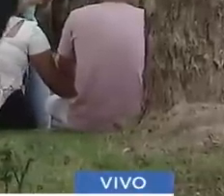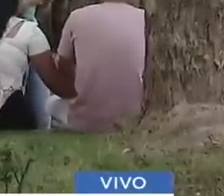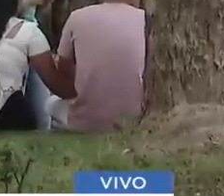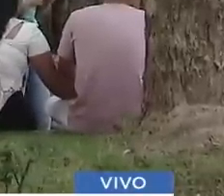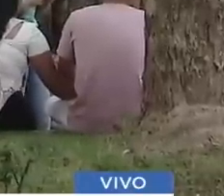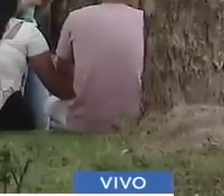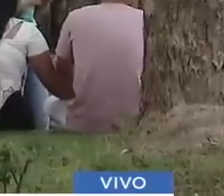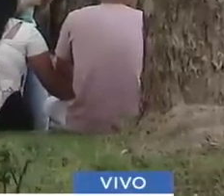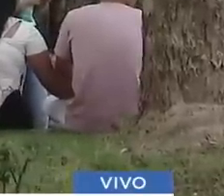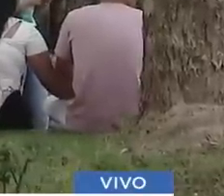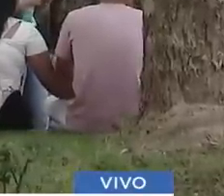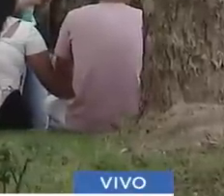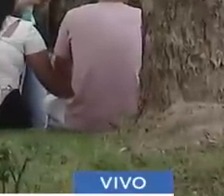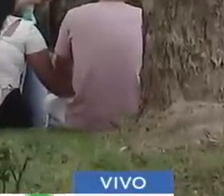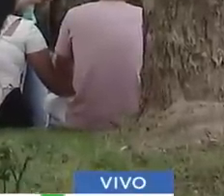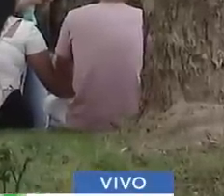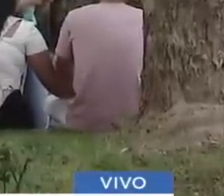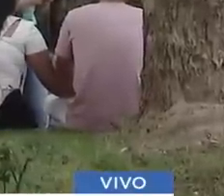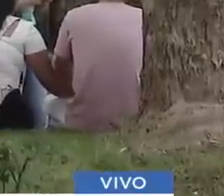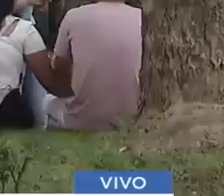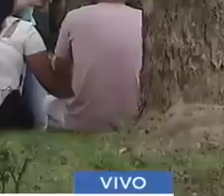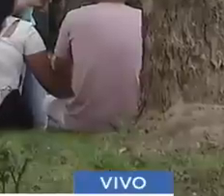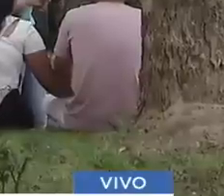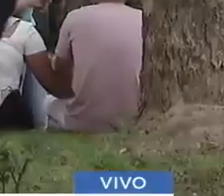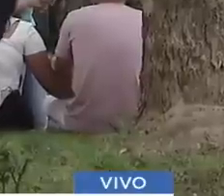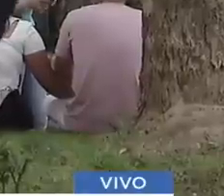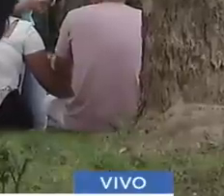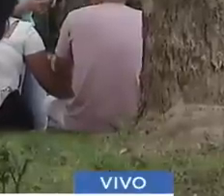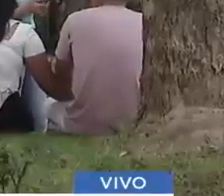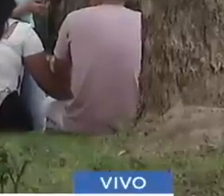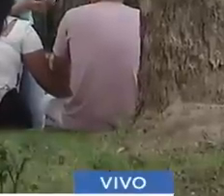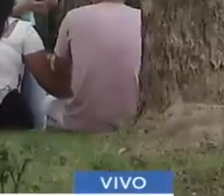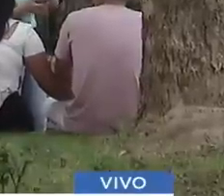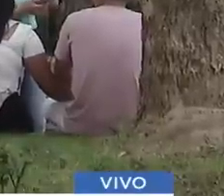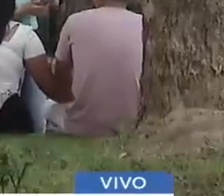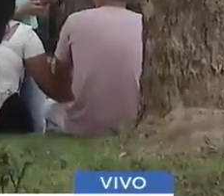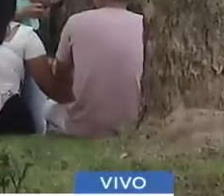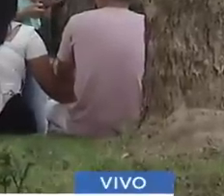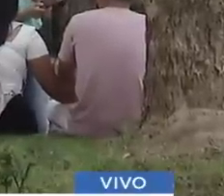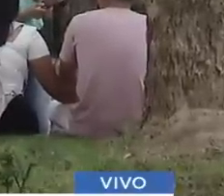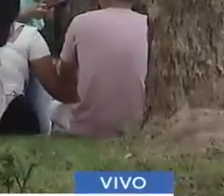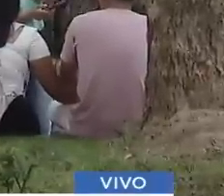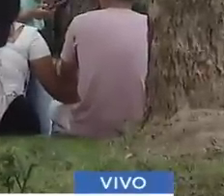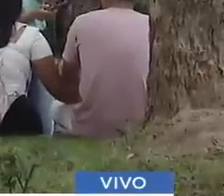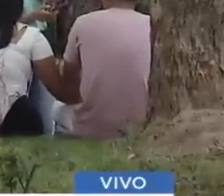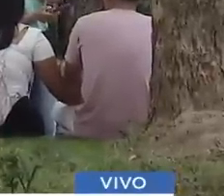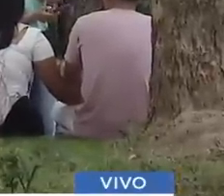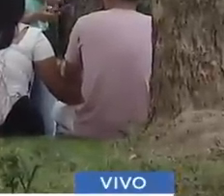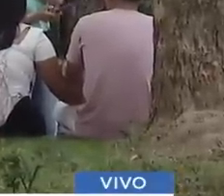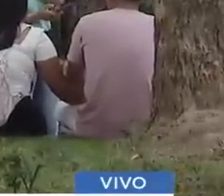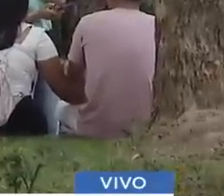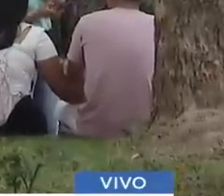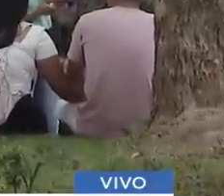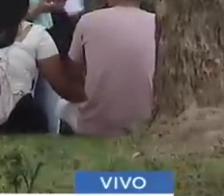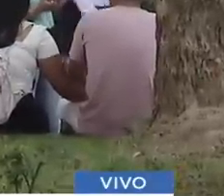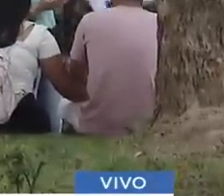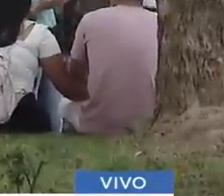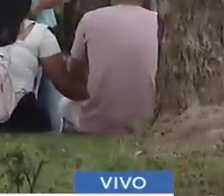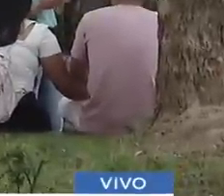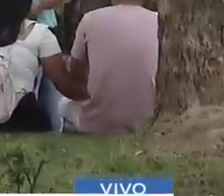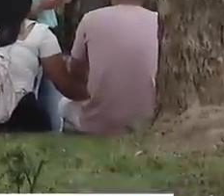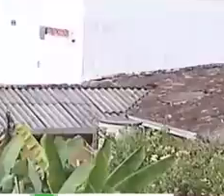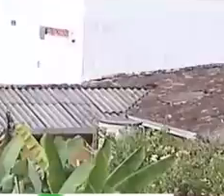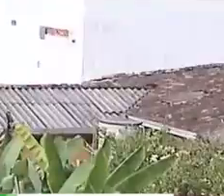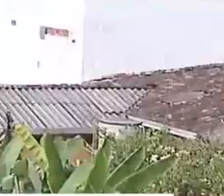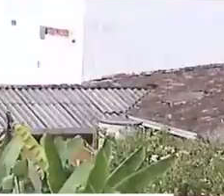con Jericó porque aunque es un pueblo muy tradicional, patrimonio de Colombia, además está abierto a ver el mundo de otras maneras. Esto fue lo que nos dijo.